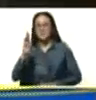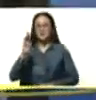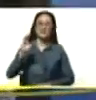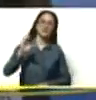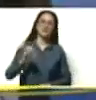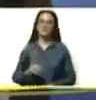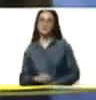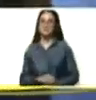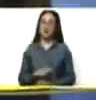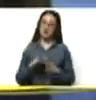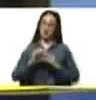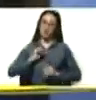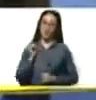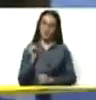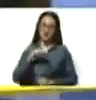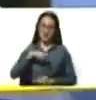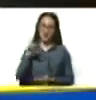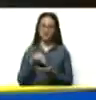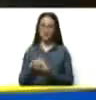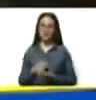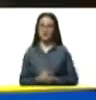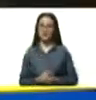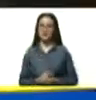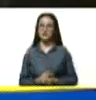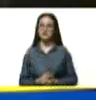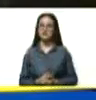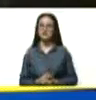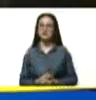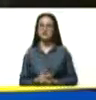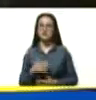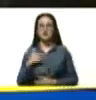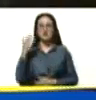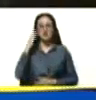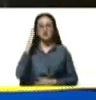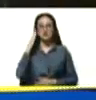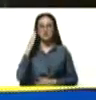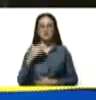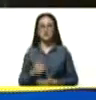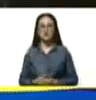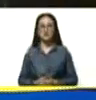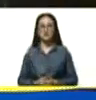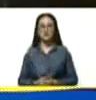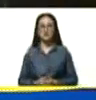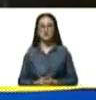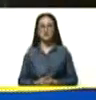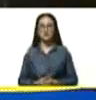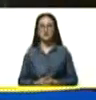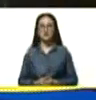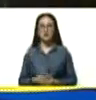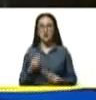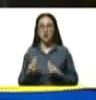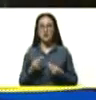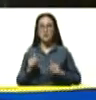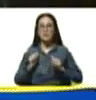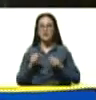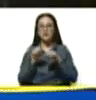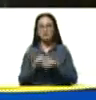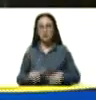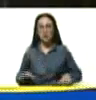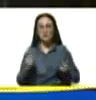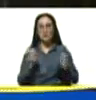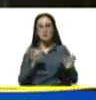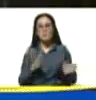y a toda la Policía Nacional. Conversadito, quisiera saber cómo se ha empezado a desplegar el nuevo